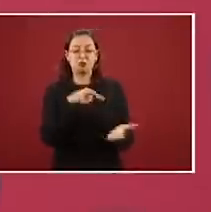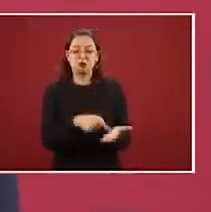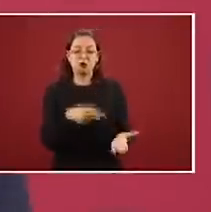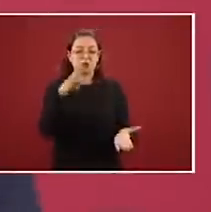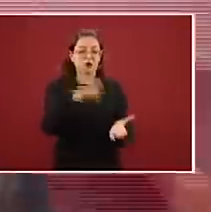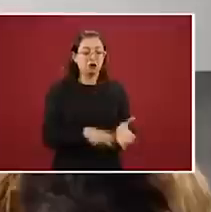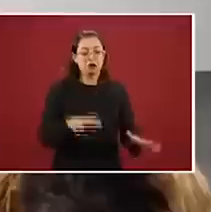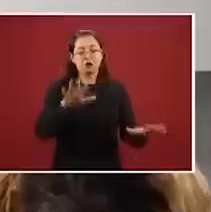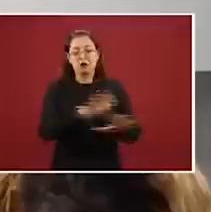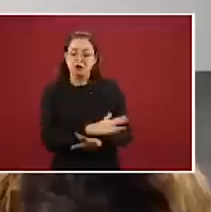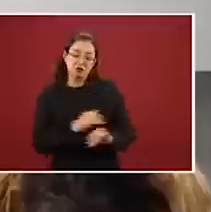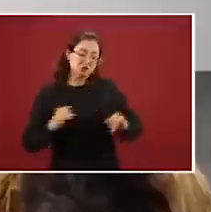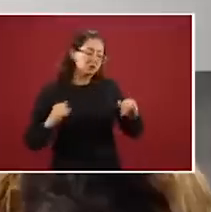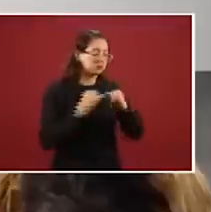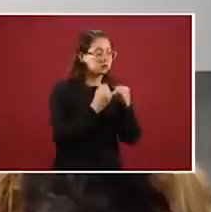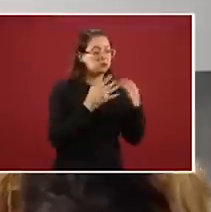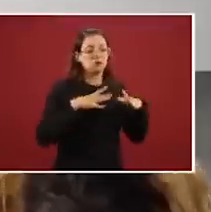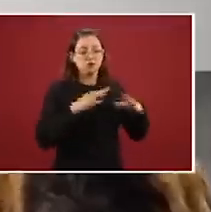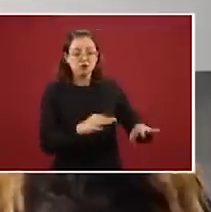y los institutos, y